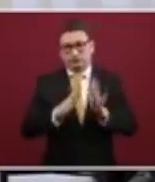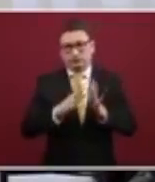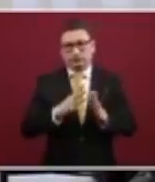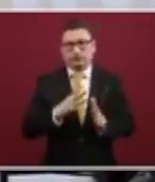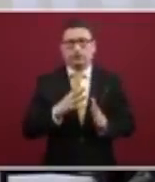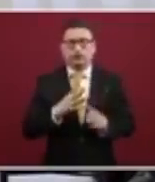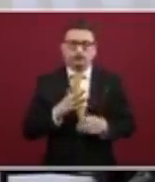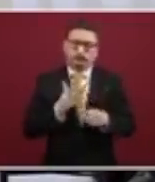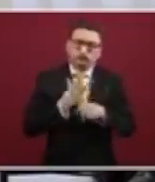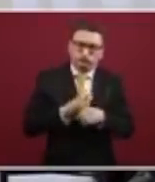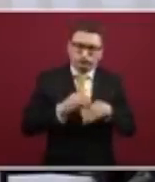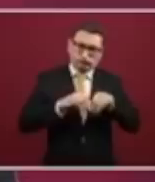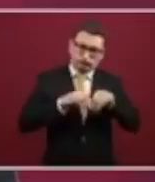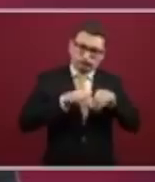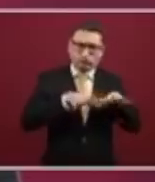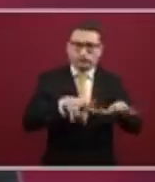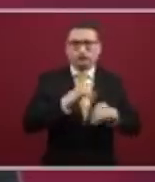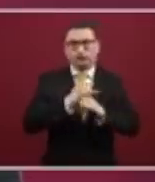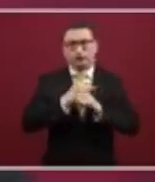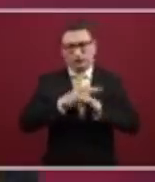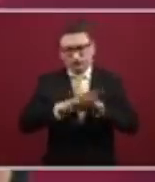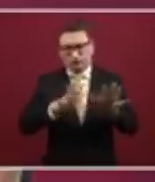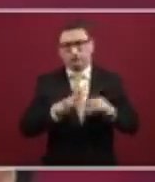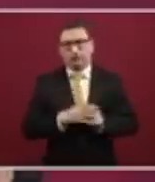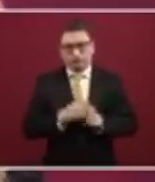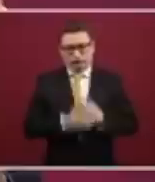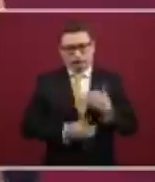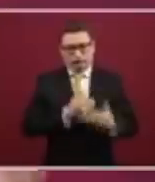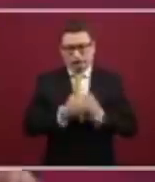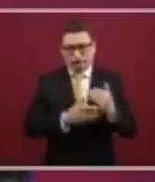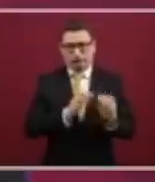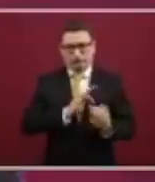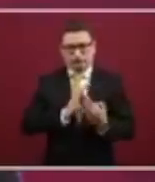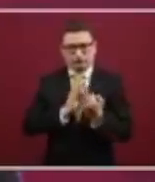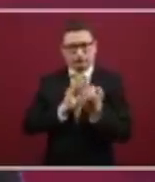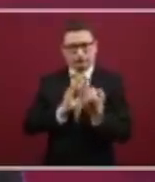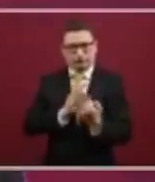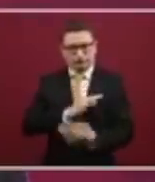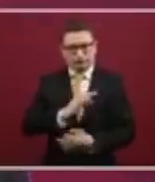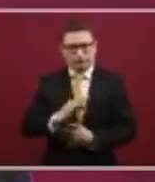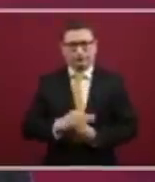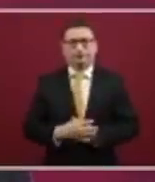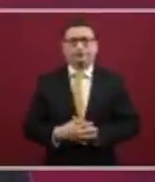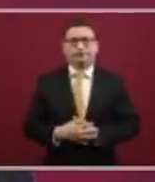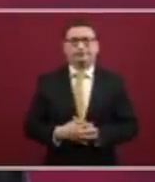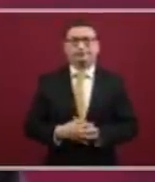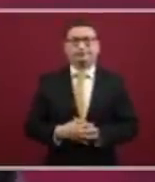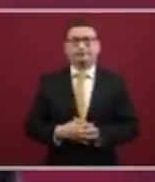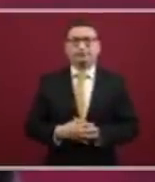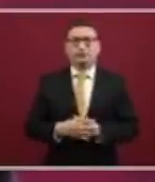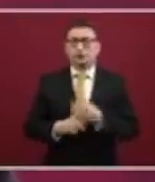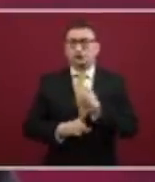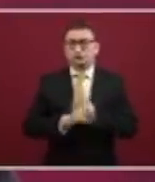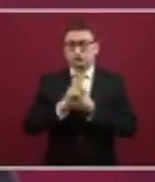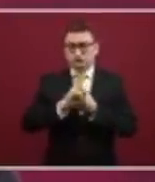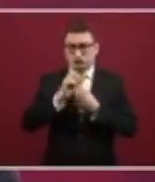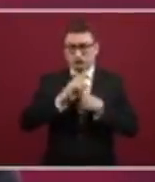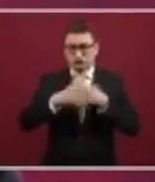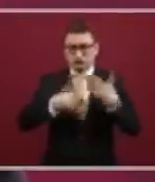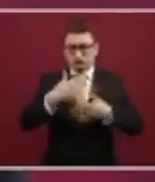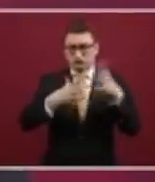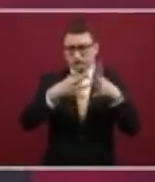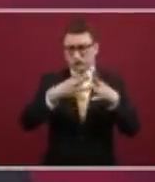avance el que podamos enfrentar el problema, que